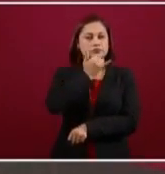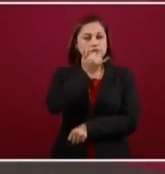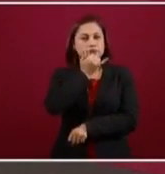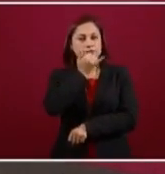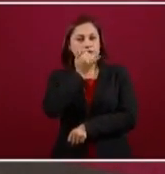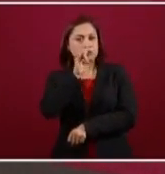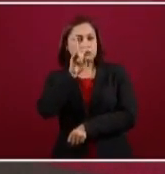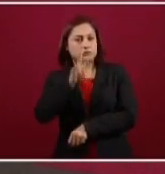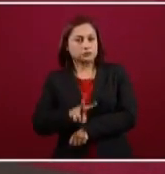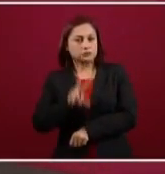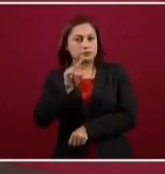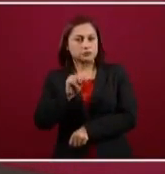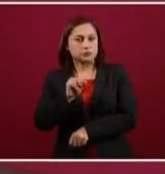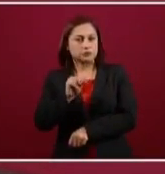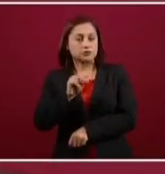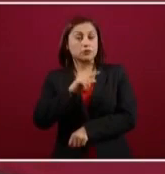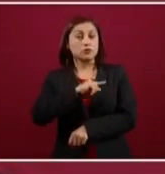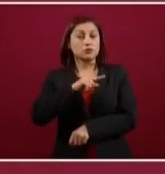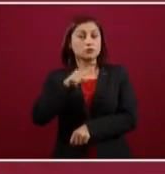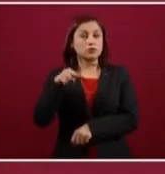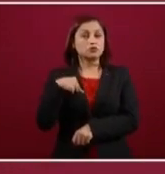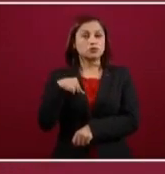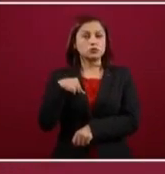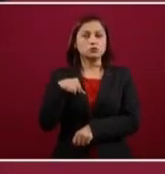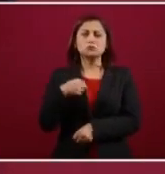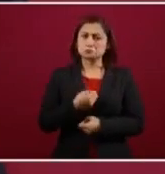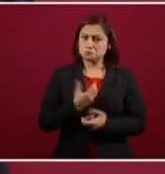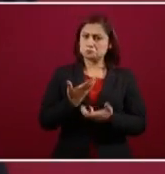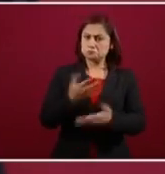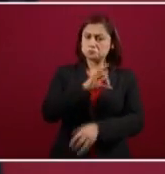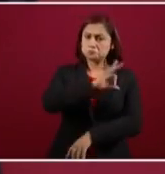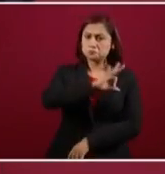qué quedarnos callados.